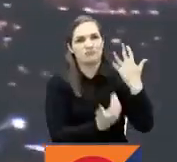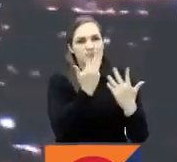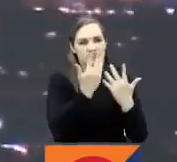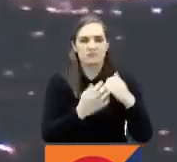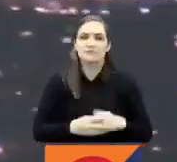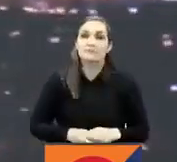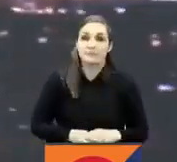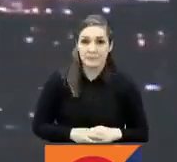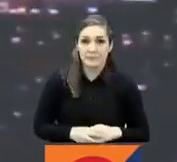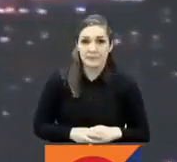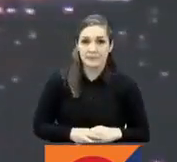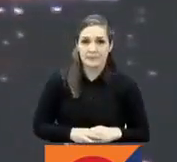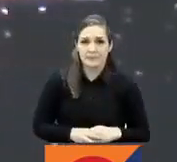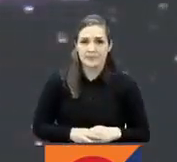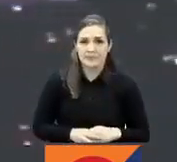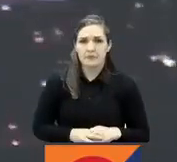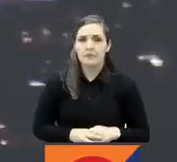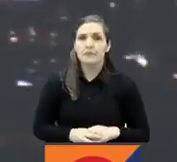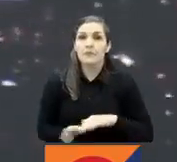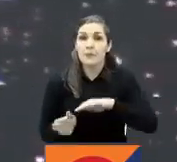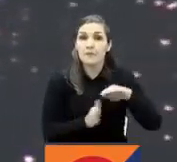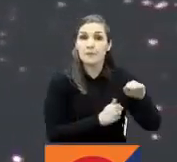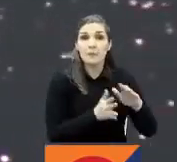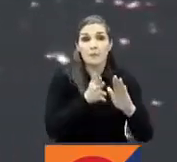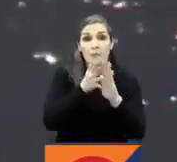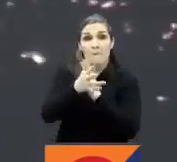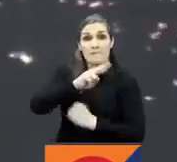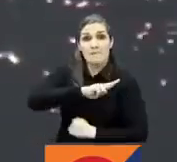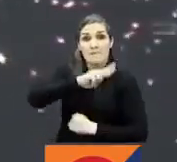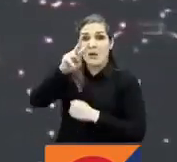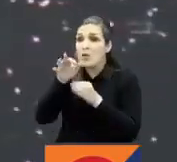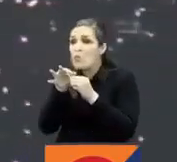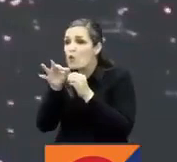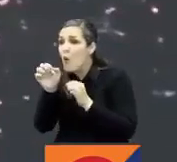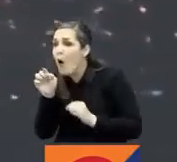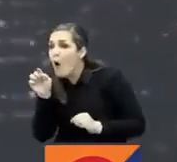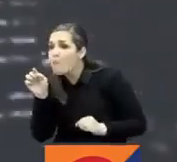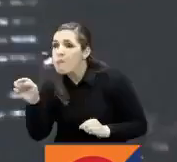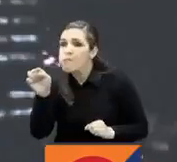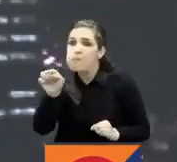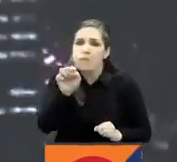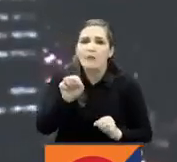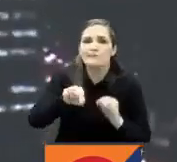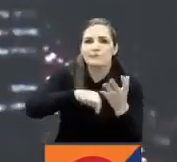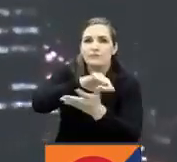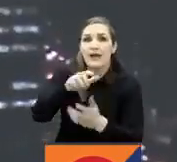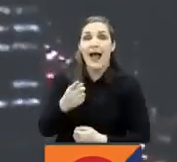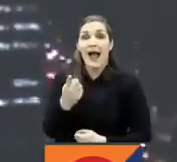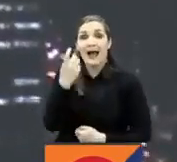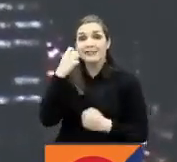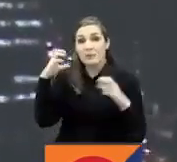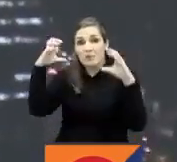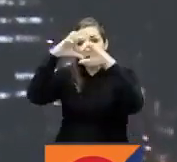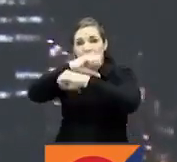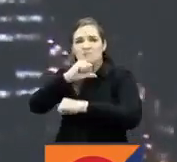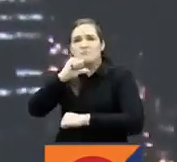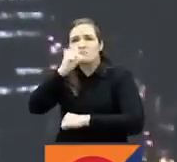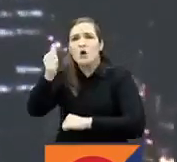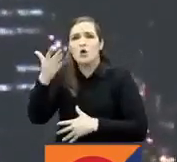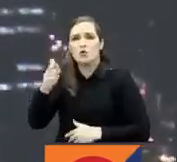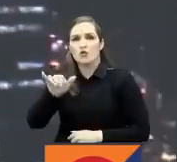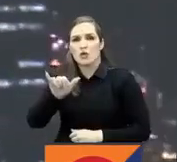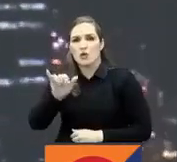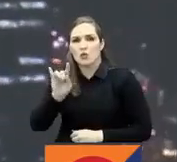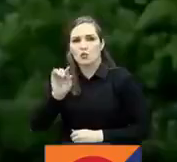Y siguen los problemas de orden público en algunos municipios del Valle del Cauca. En la noche de ayer, Yumbo fue el epicentro de los desmanes.